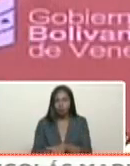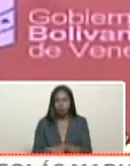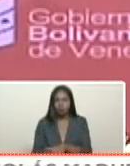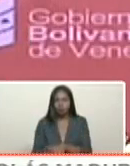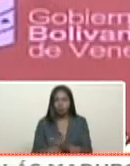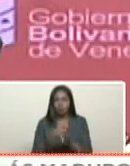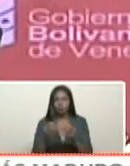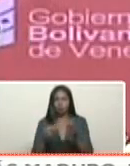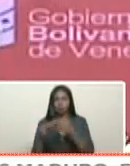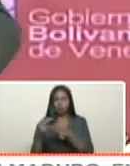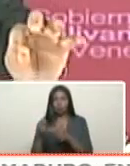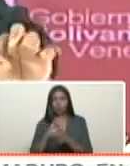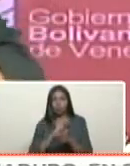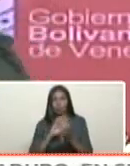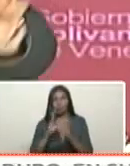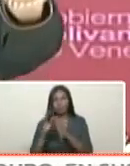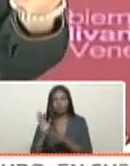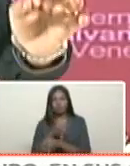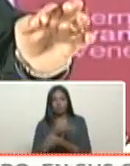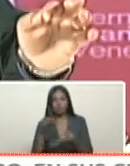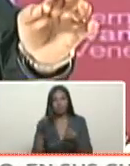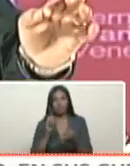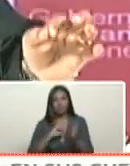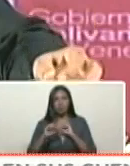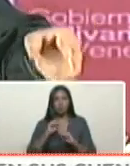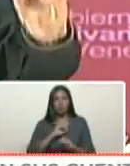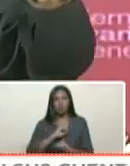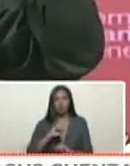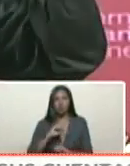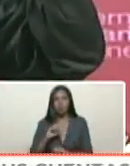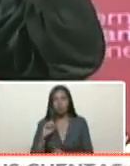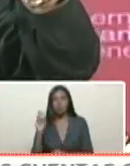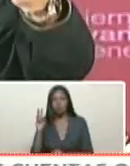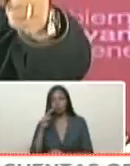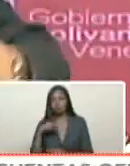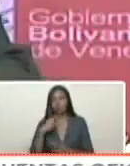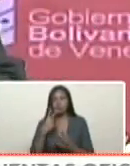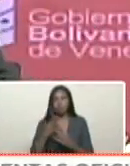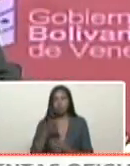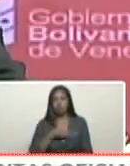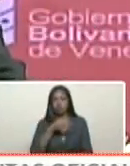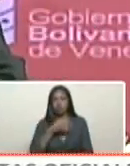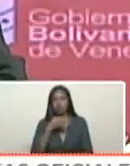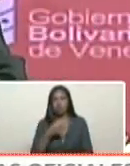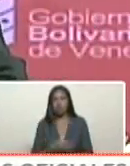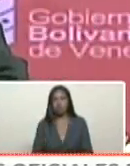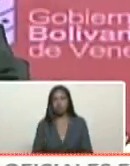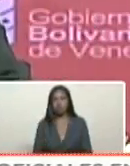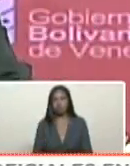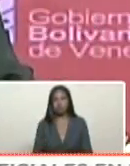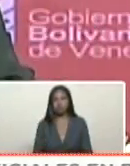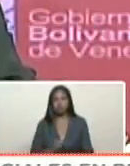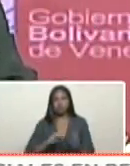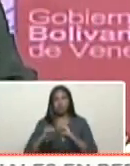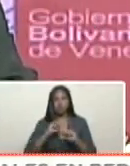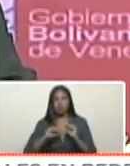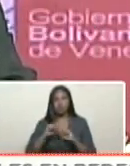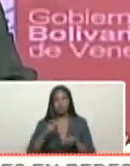una estructura organizativa perfecta de un movimiento con vocación social. Es un movimiento de